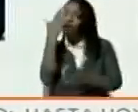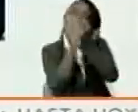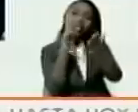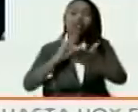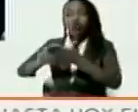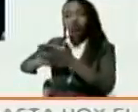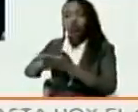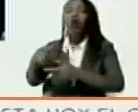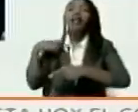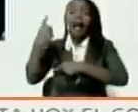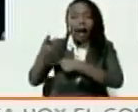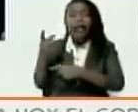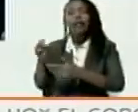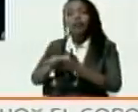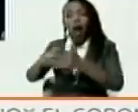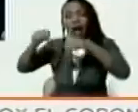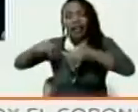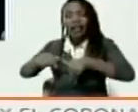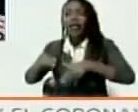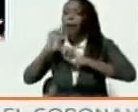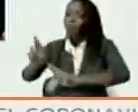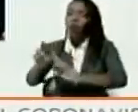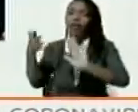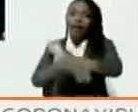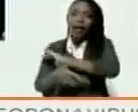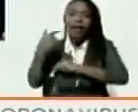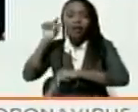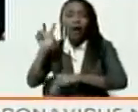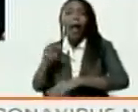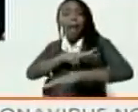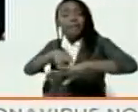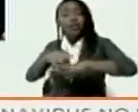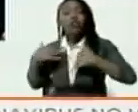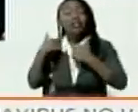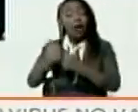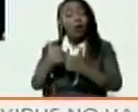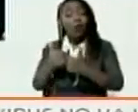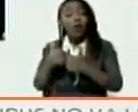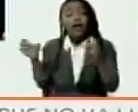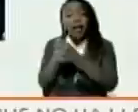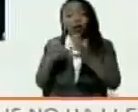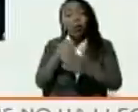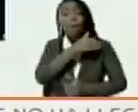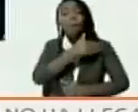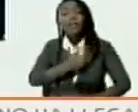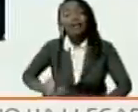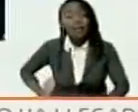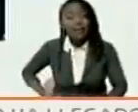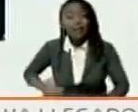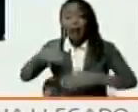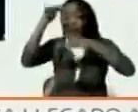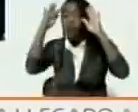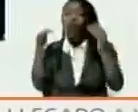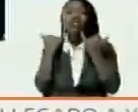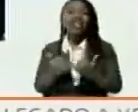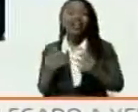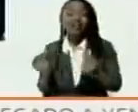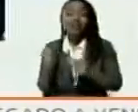que resolver. En este caso, el ministro de Salud, la Comisión Presidencial, debe atender de inmediato cualquier